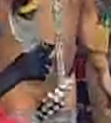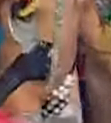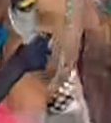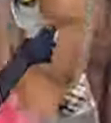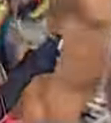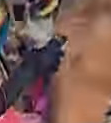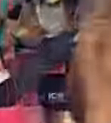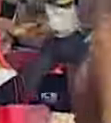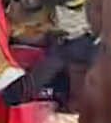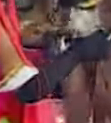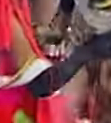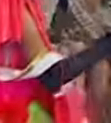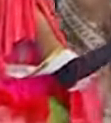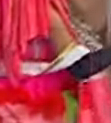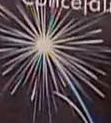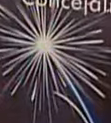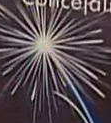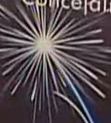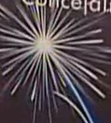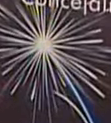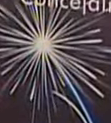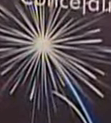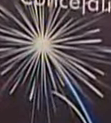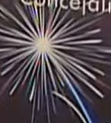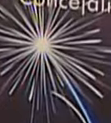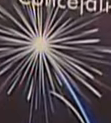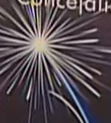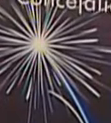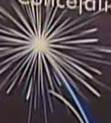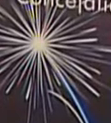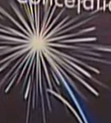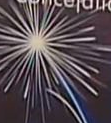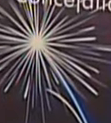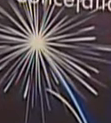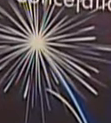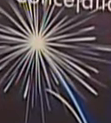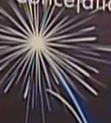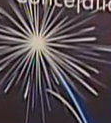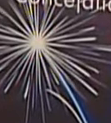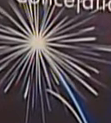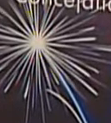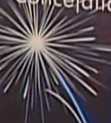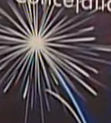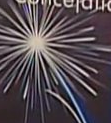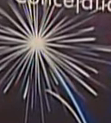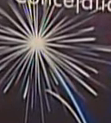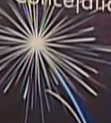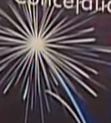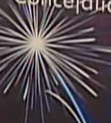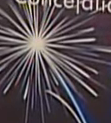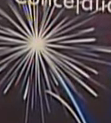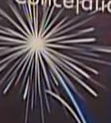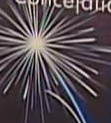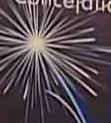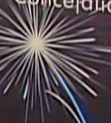muchísimas gracias por tu colaboración esta noche, llevándonos todo lo que sucedía detrás de ese escenario. Nada, gracias a ti, Daniel, y gracias a